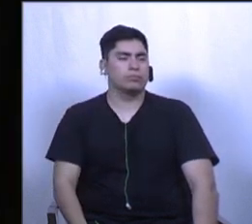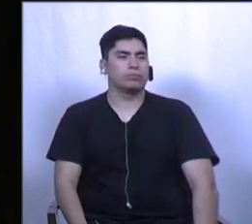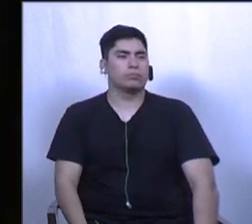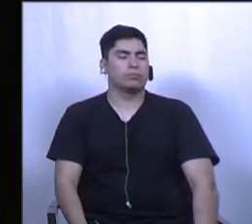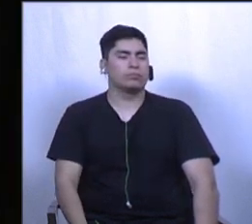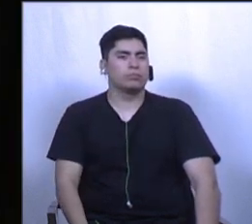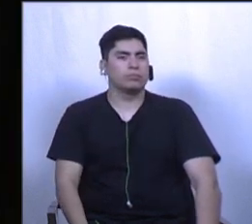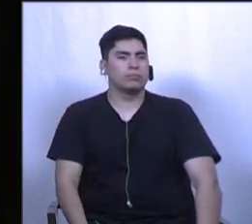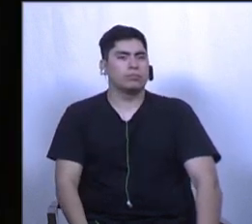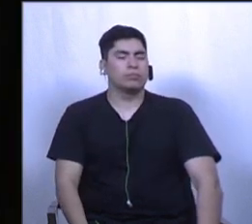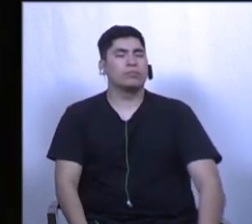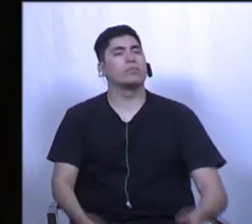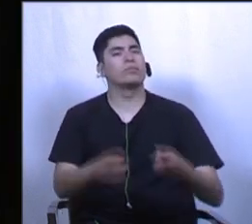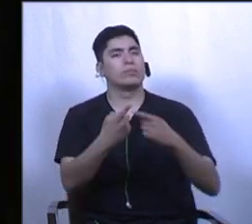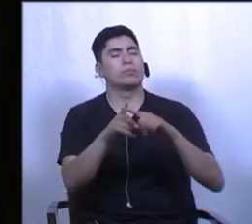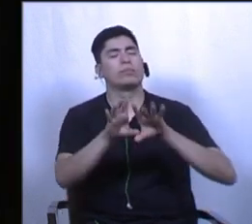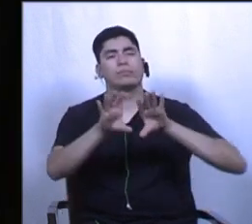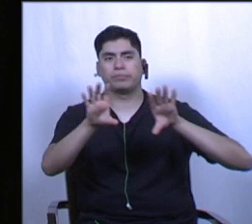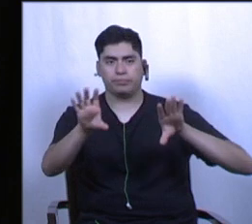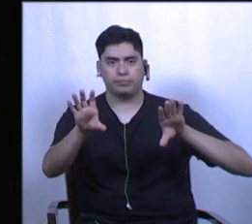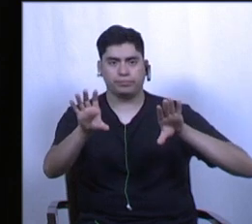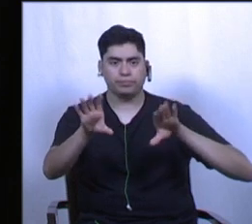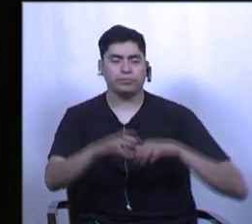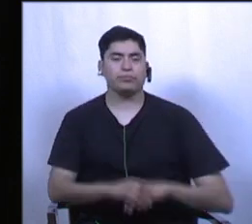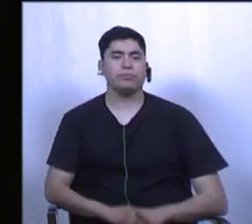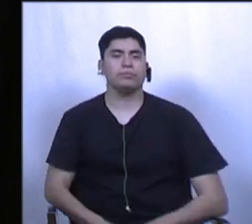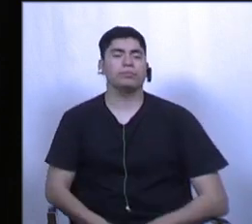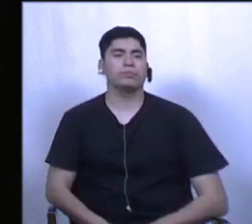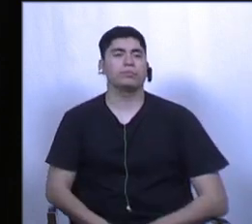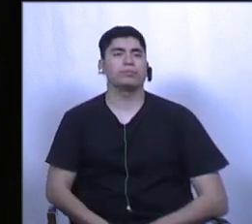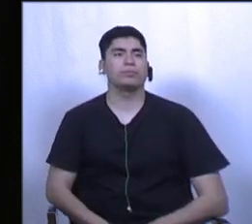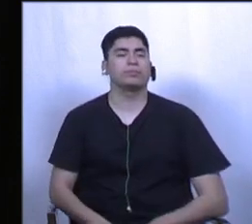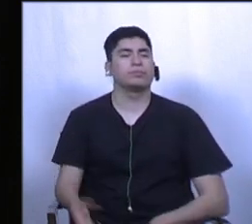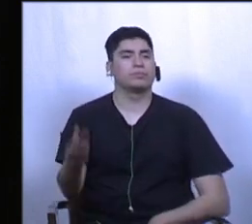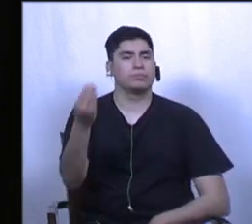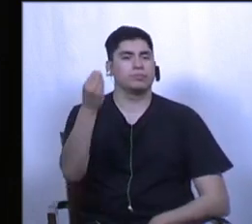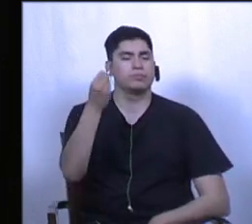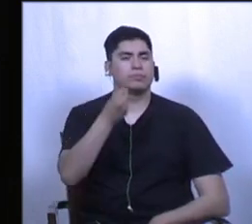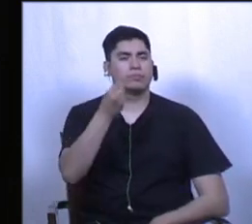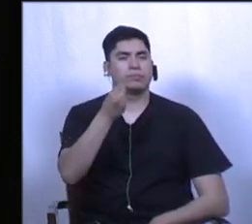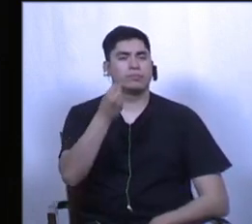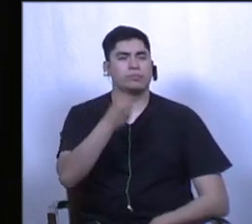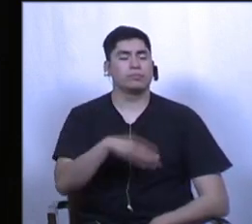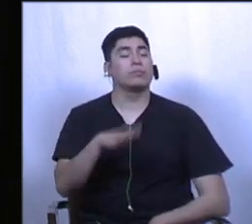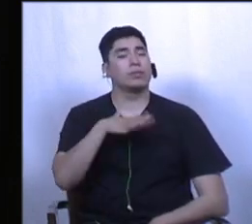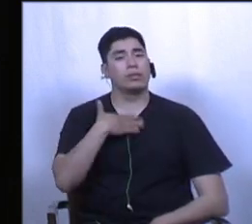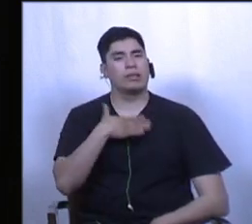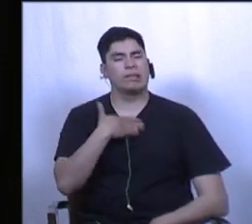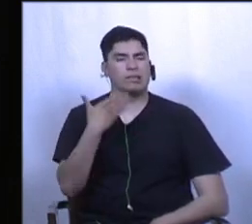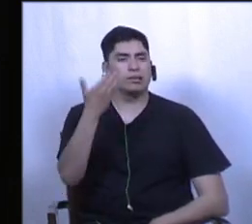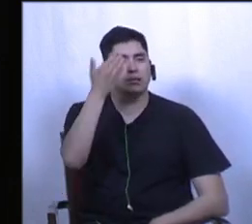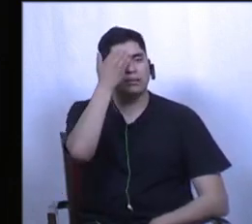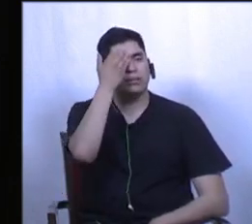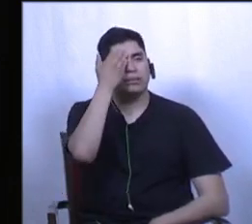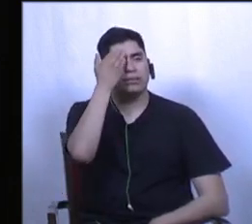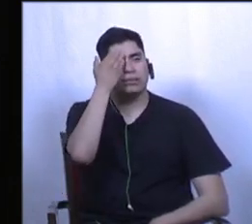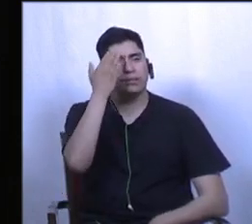que la diversidad microbial era lo que se reconocía. Y en realidad me sentí mal que si son